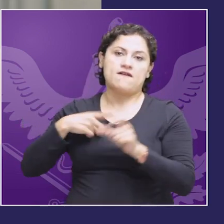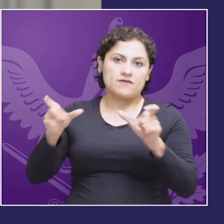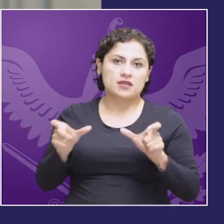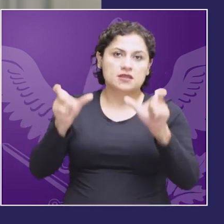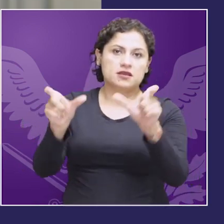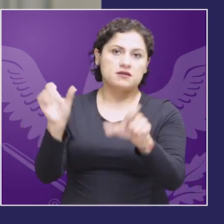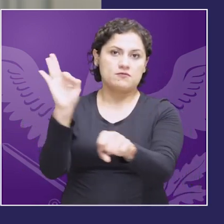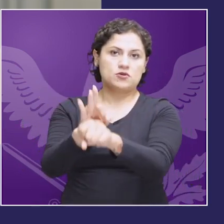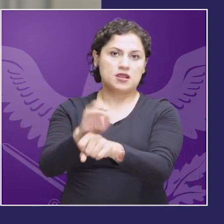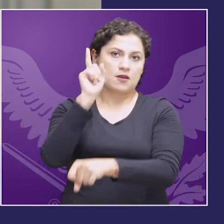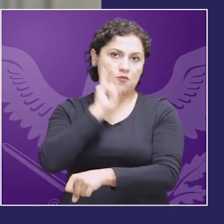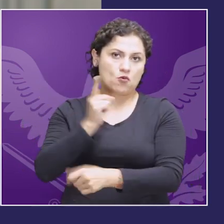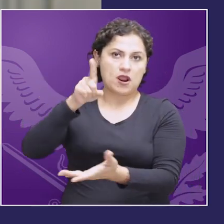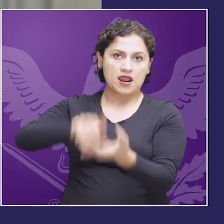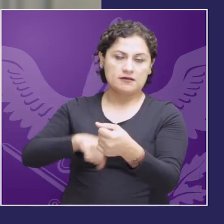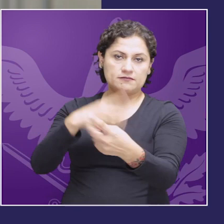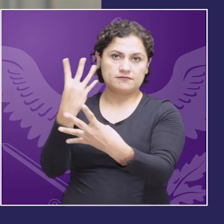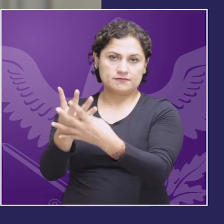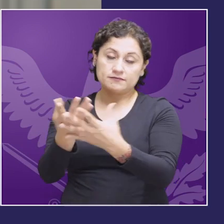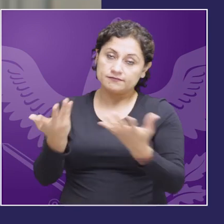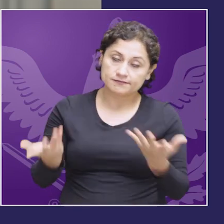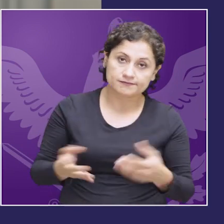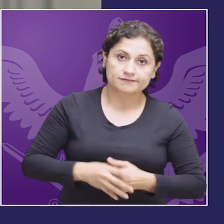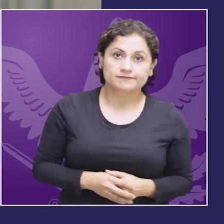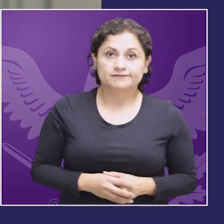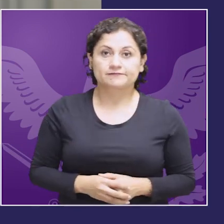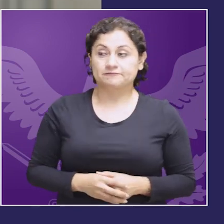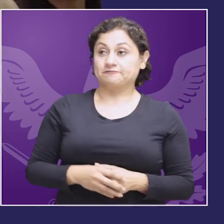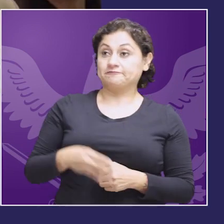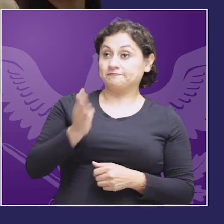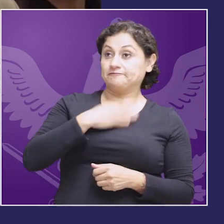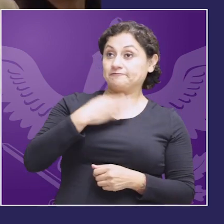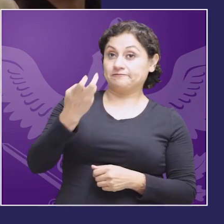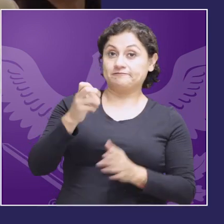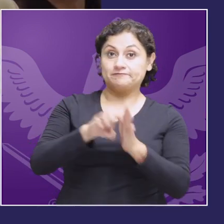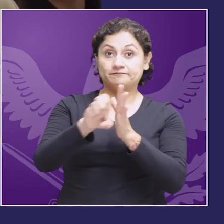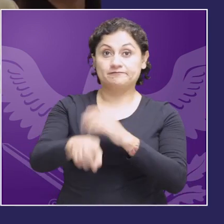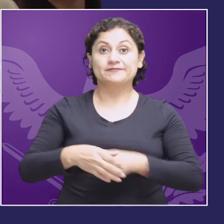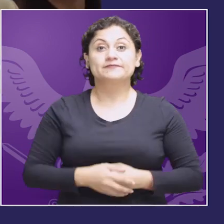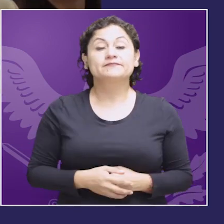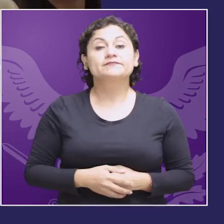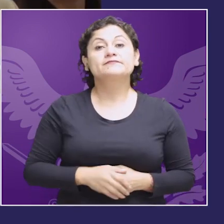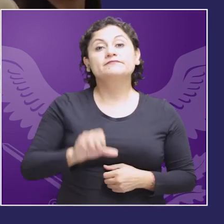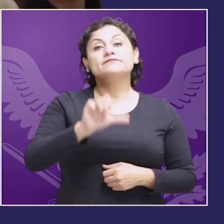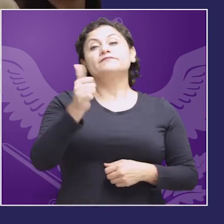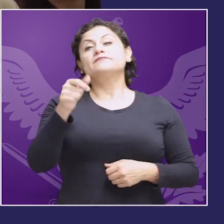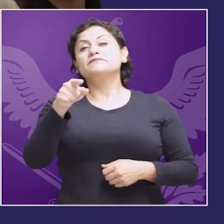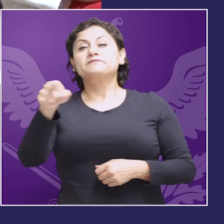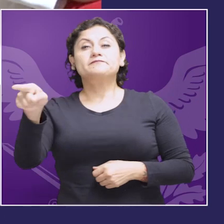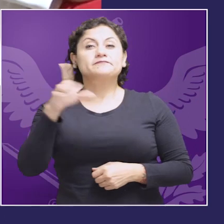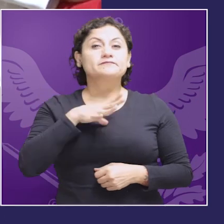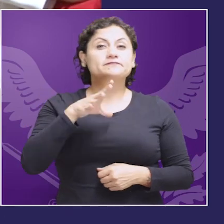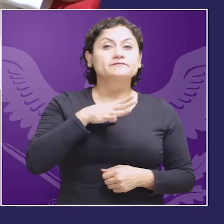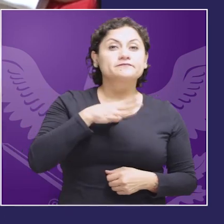Bien, bueno, muy buen ejemplo. Bien, había alguien por este lado. Quería preguntar específicamente